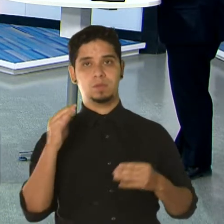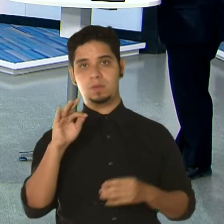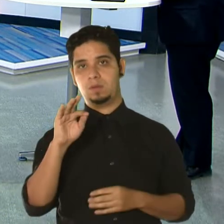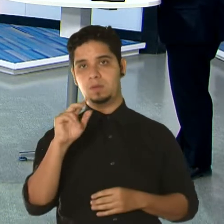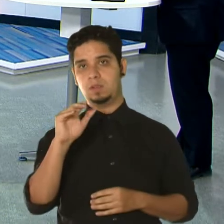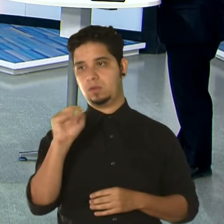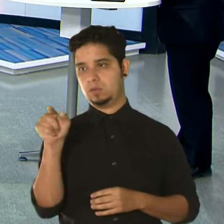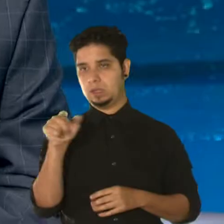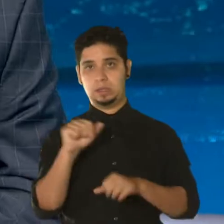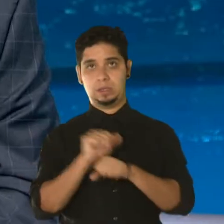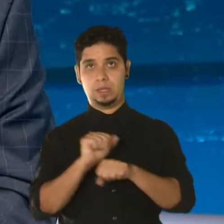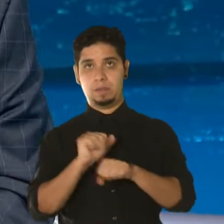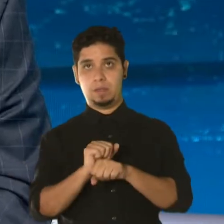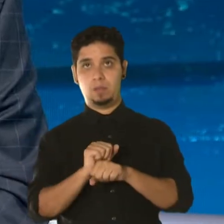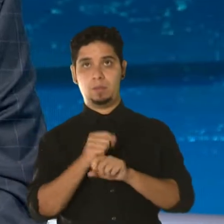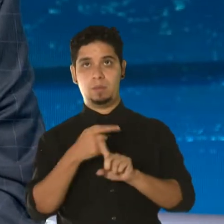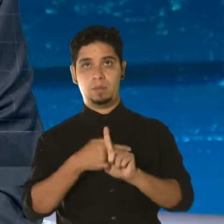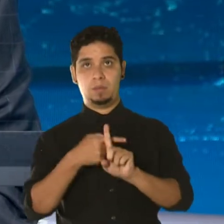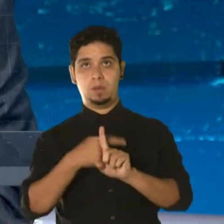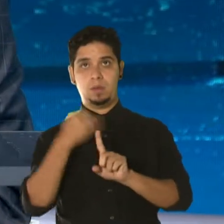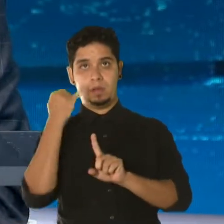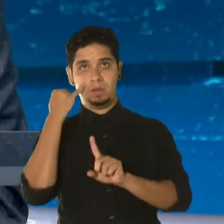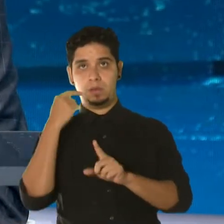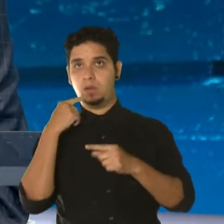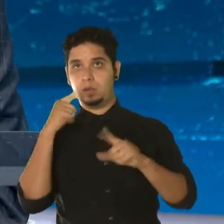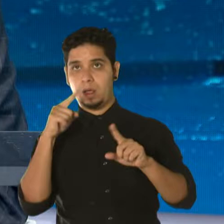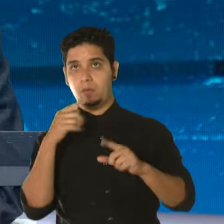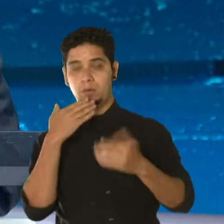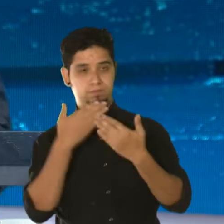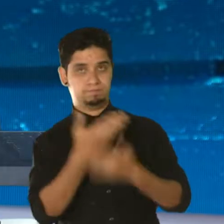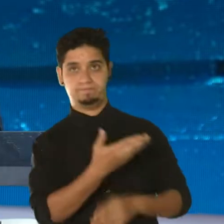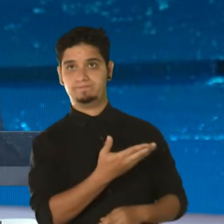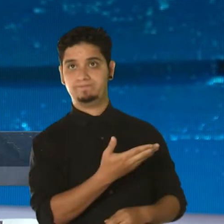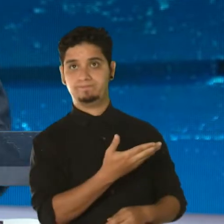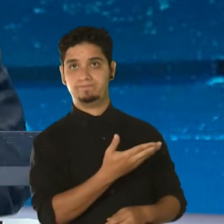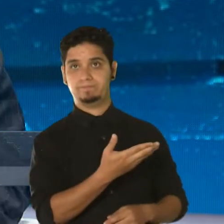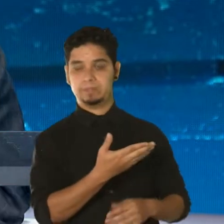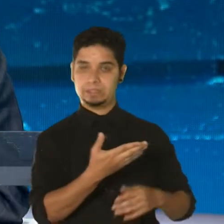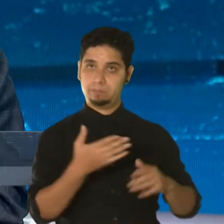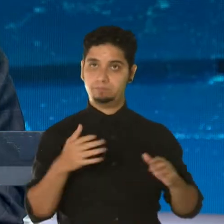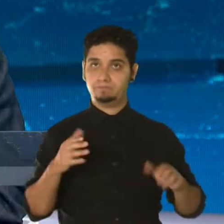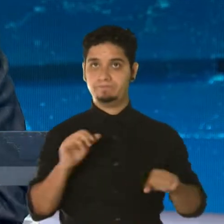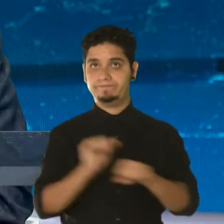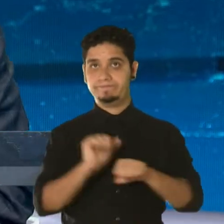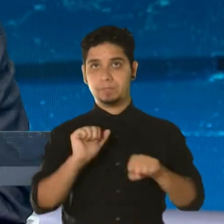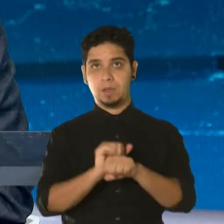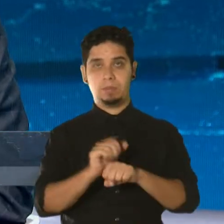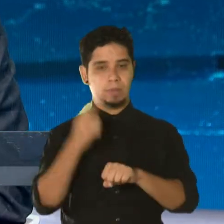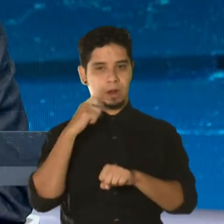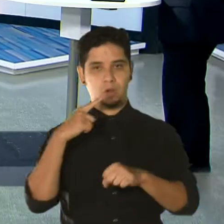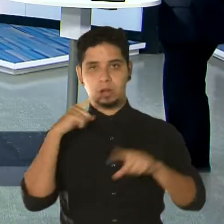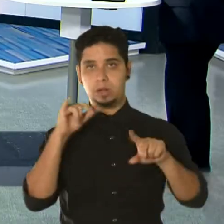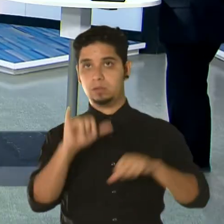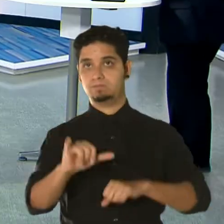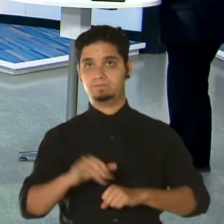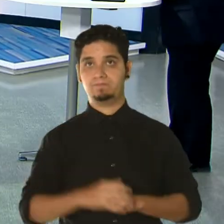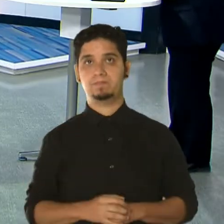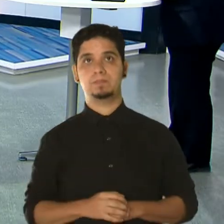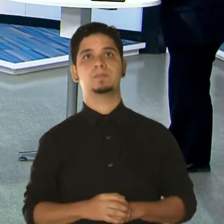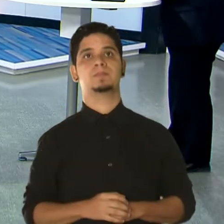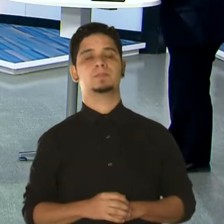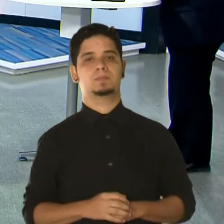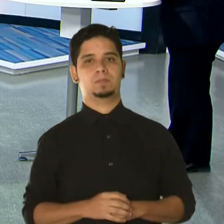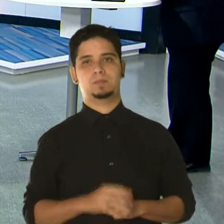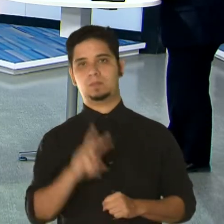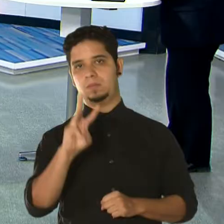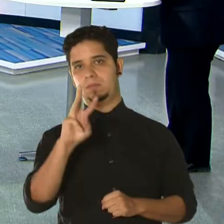con eso meses, o sea que si lo logramos es gracias a Francisco, que se ha movido para conseguirnos eso. Entonces, en el caso del doctor